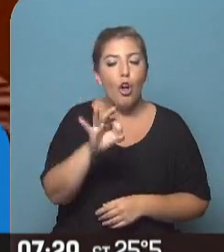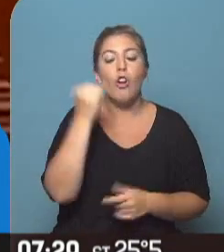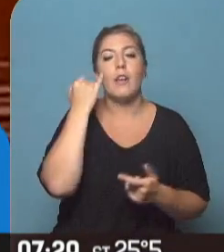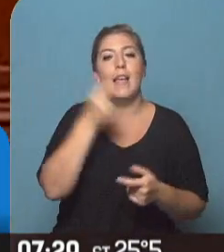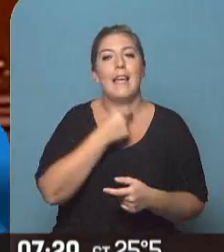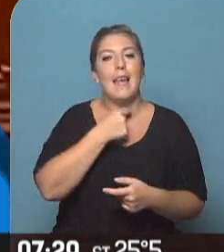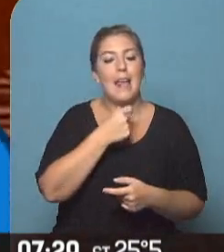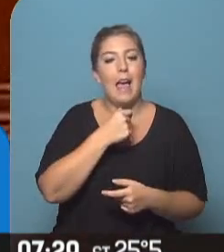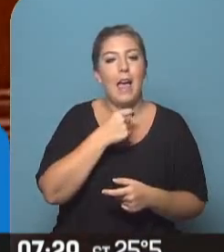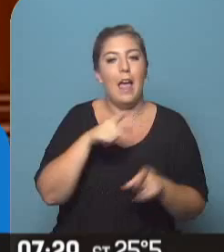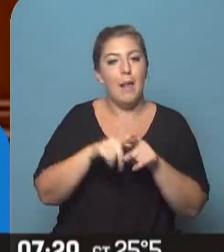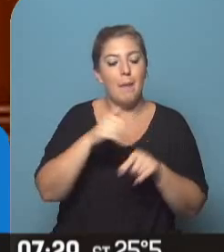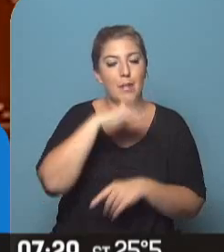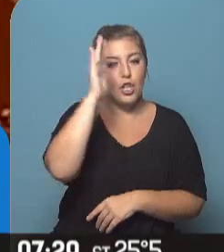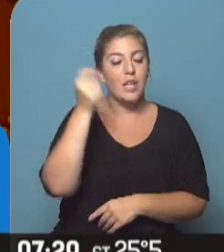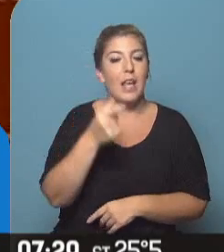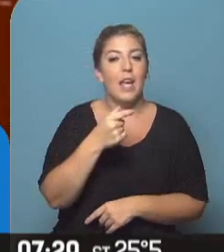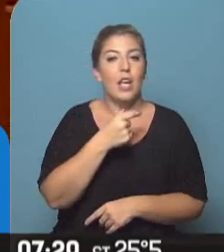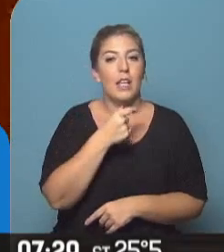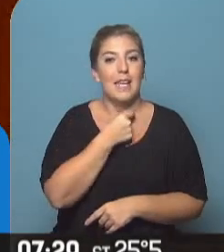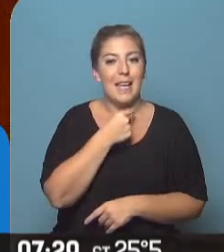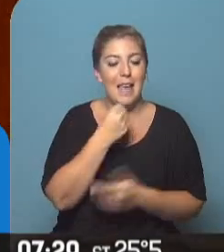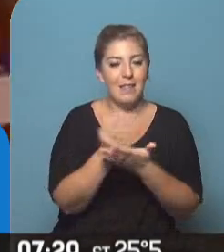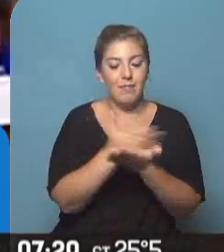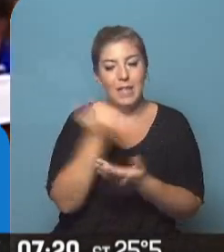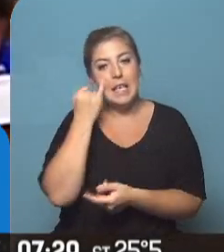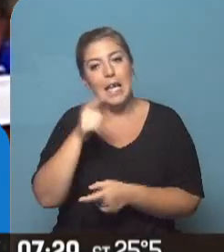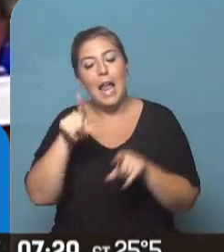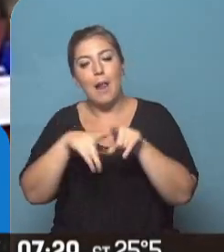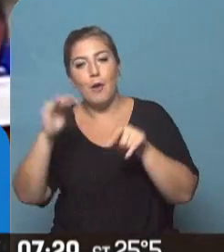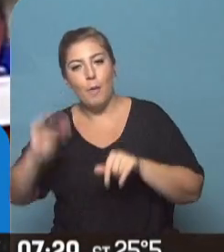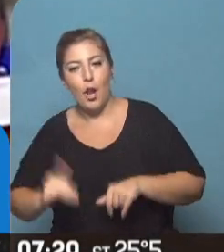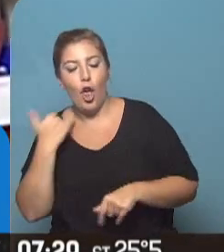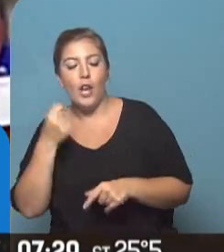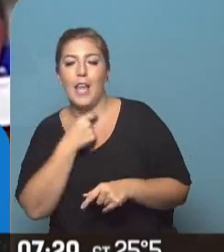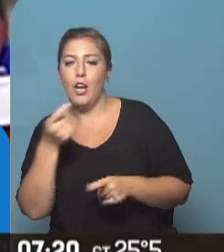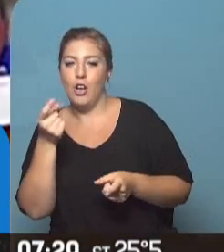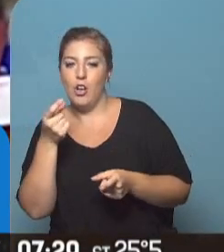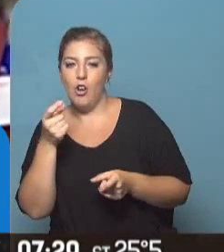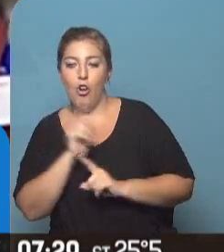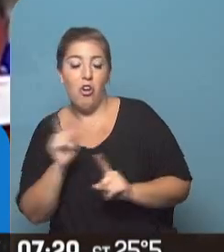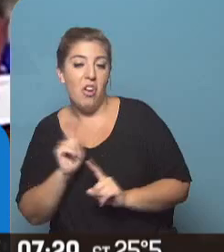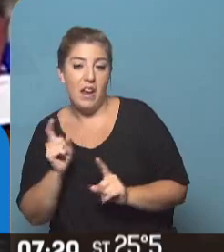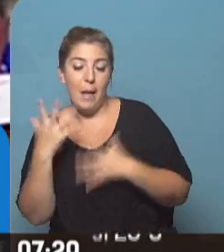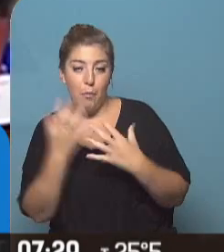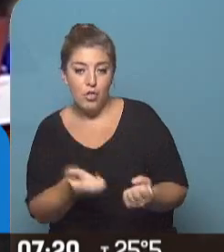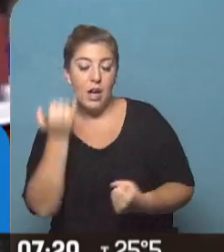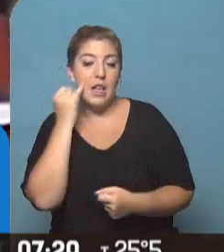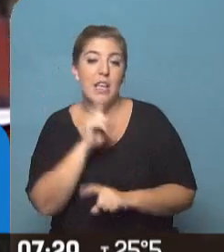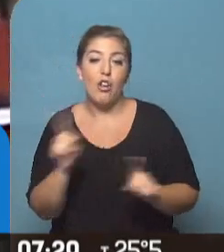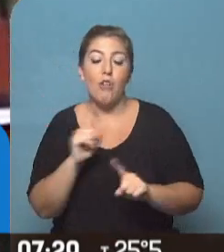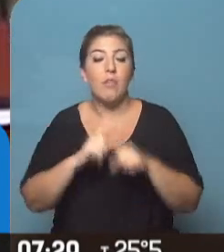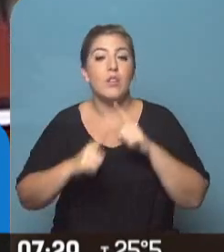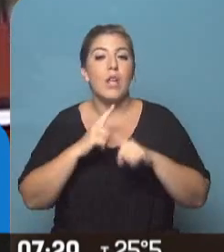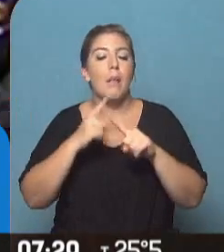Kenji, el menor, que se negaba a apoyarla y prefiere mantener a Kuczynski para negociar el indulto a su padre. Claro, todo por